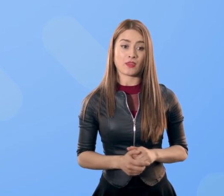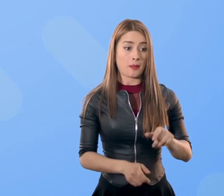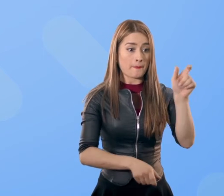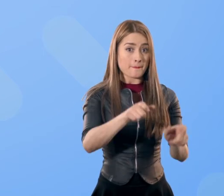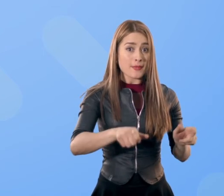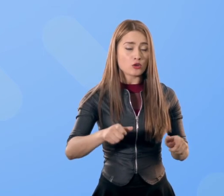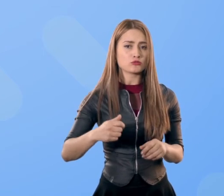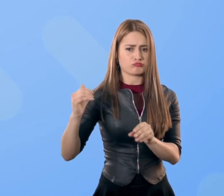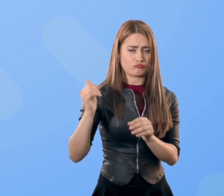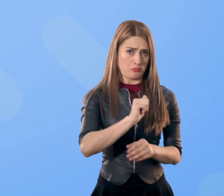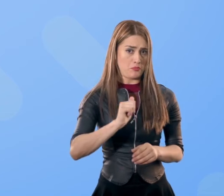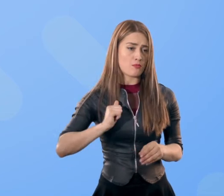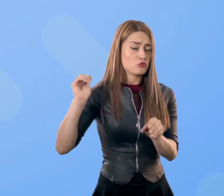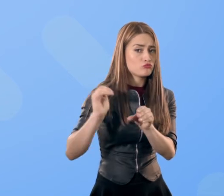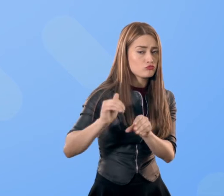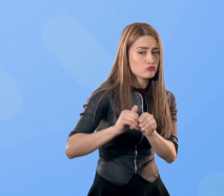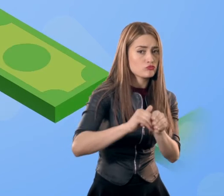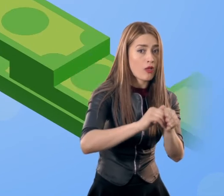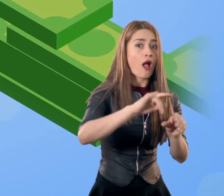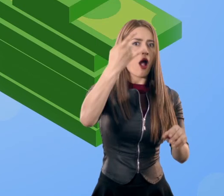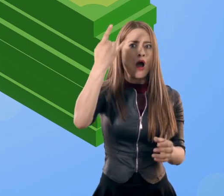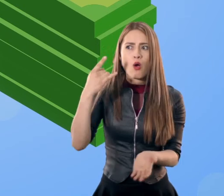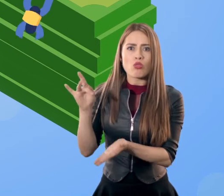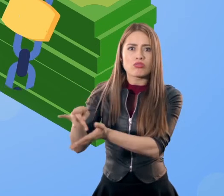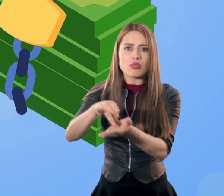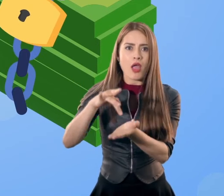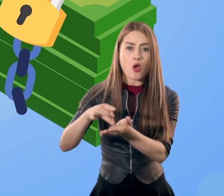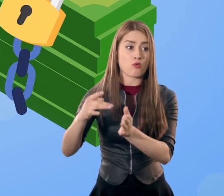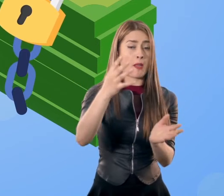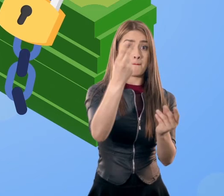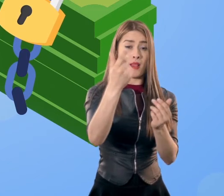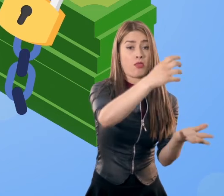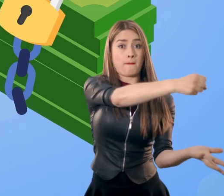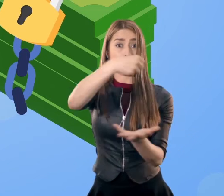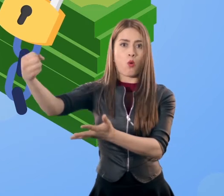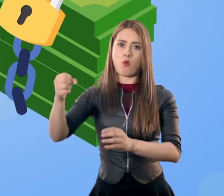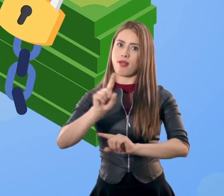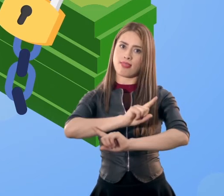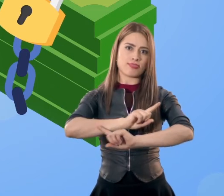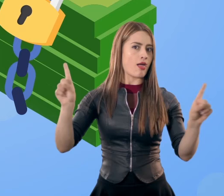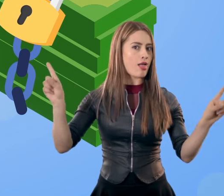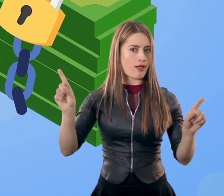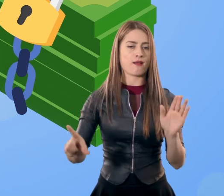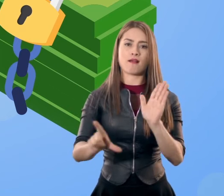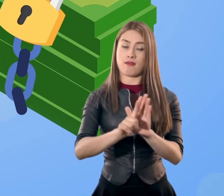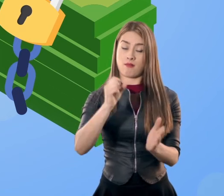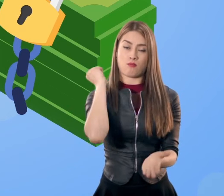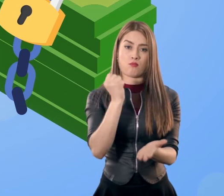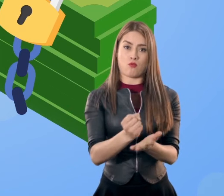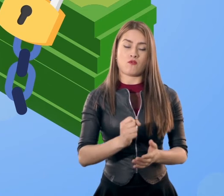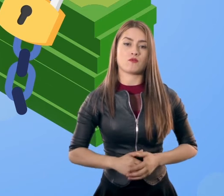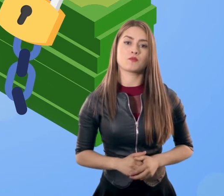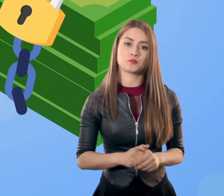Los recursos ahorrados en fondos de pensiones voluntarias son inembargables hasta el límite establecido cada año por la Superintendencia